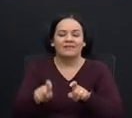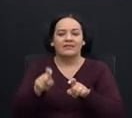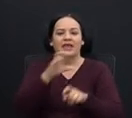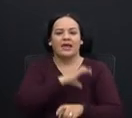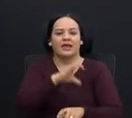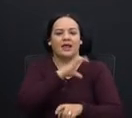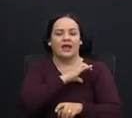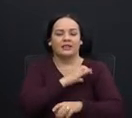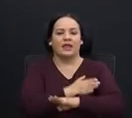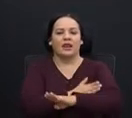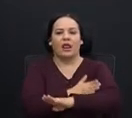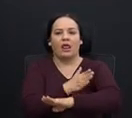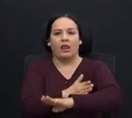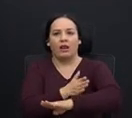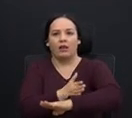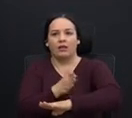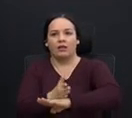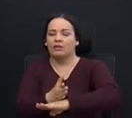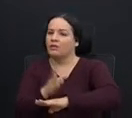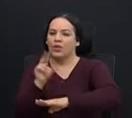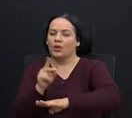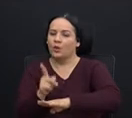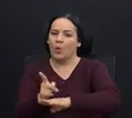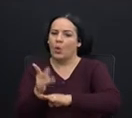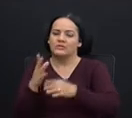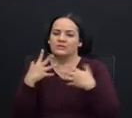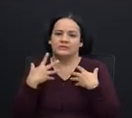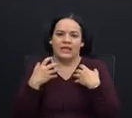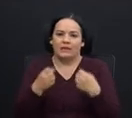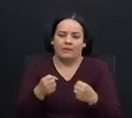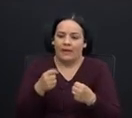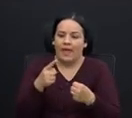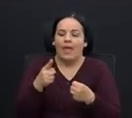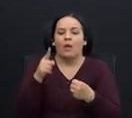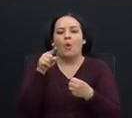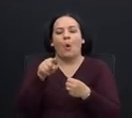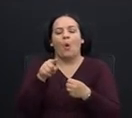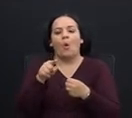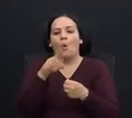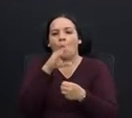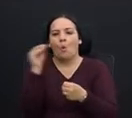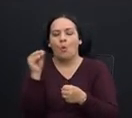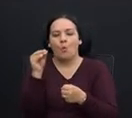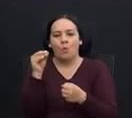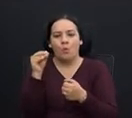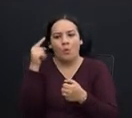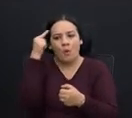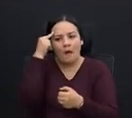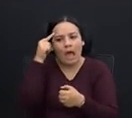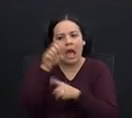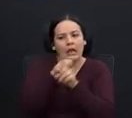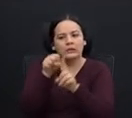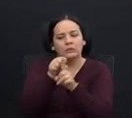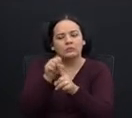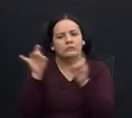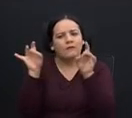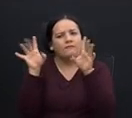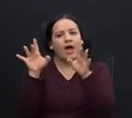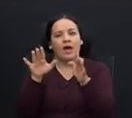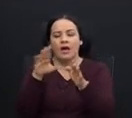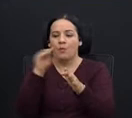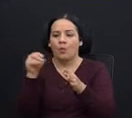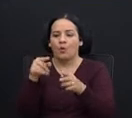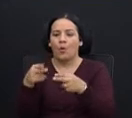e irreversible, con pronóstico fatal, próximo o en un plazo relativamente breve.